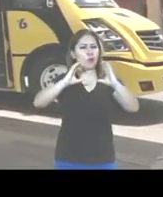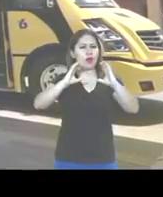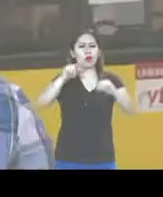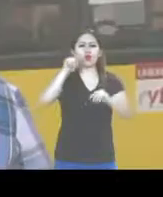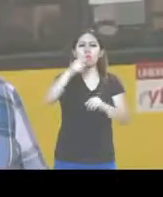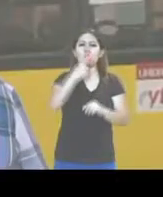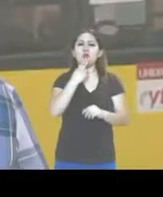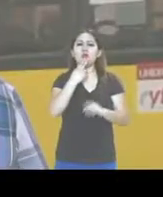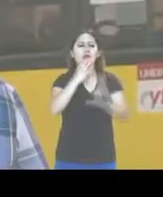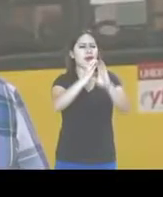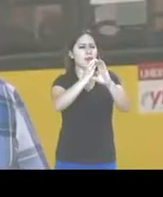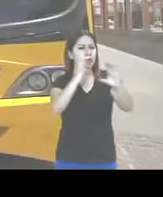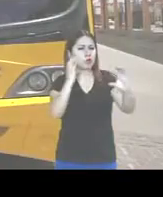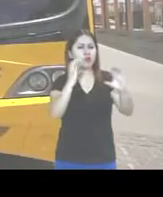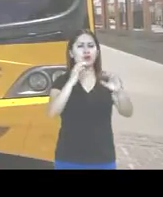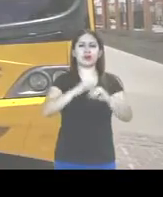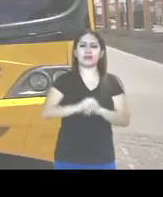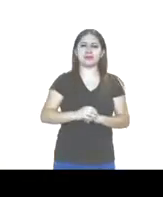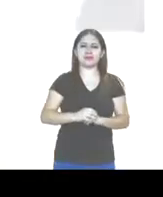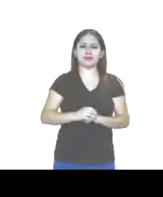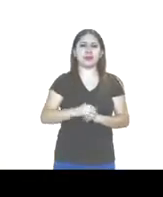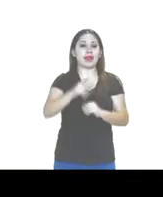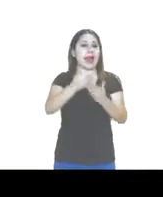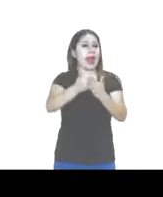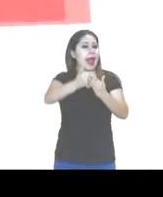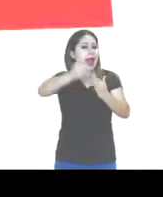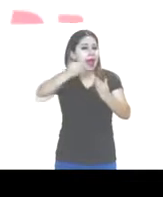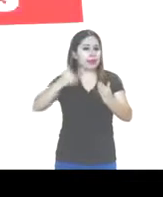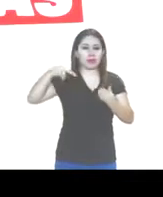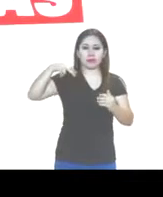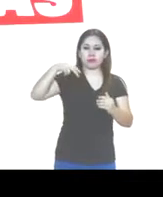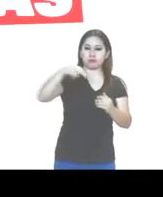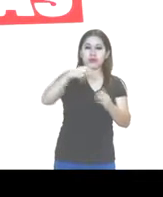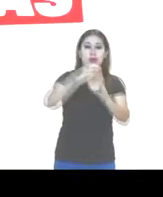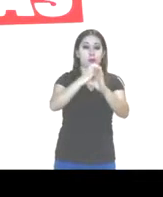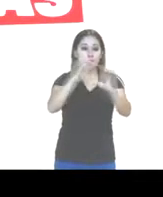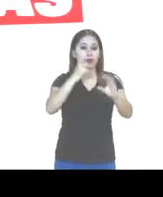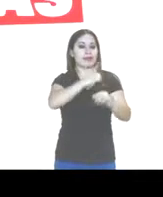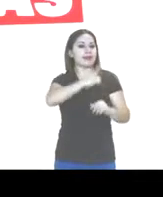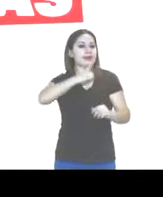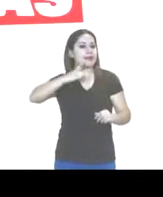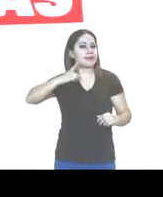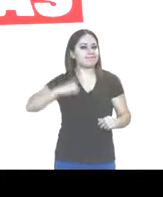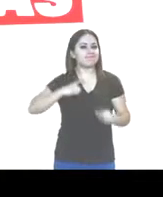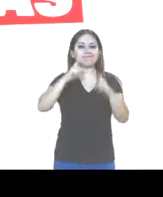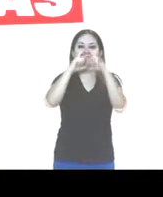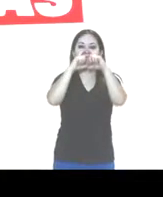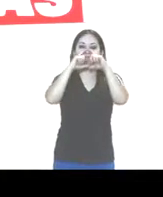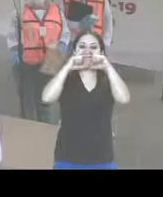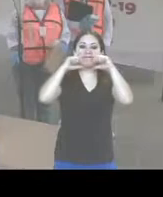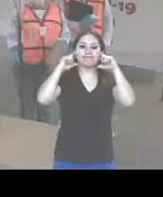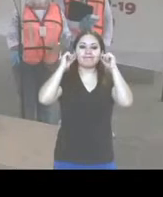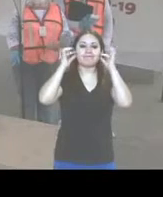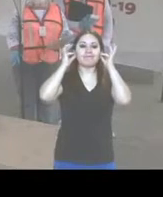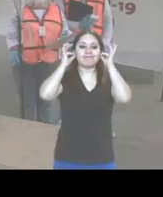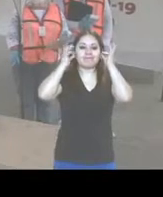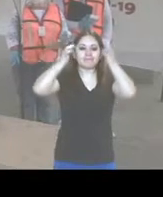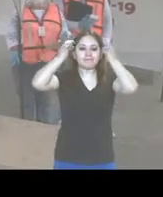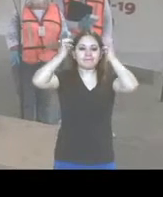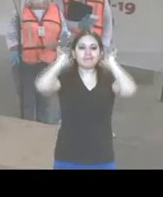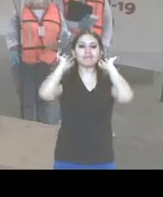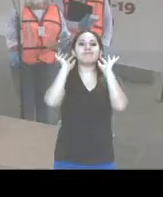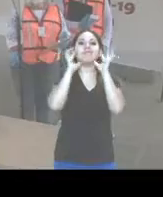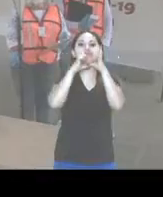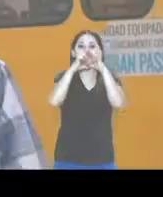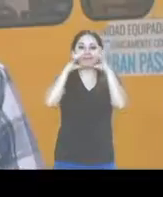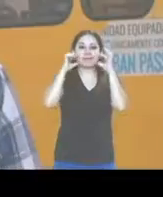prevención para ti que eres usuario del transporte público. Antes de abordar el transporte público es importante que utilicemos nuestro cubrebocas, que lo coloquemos